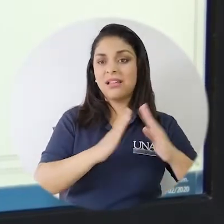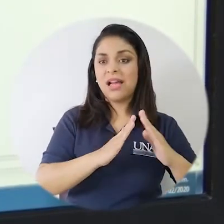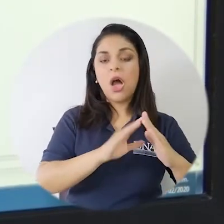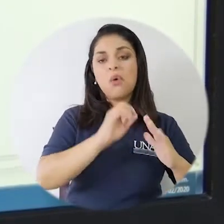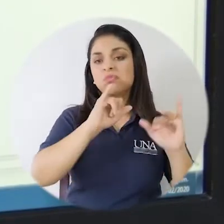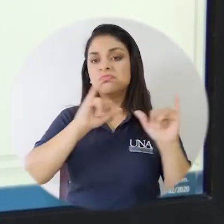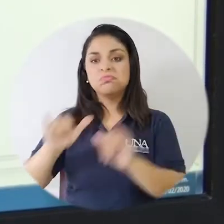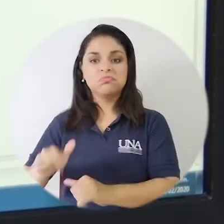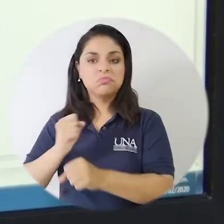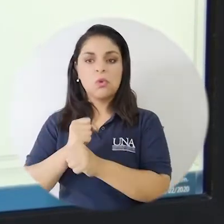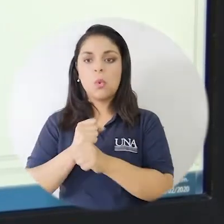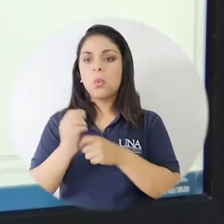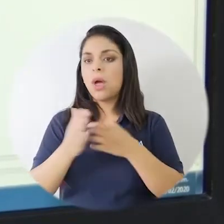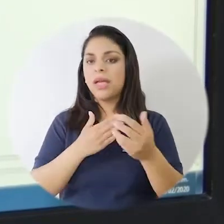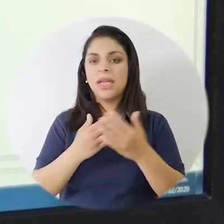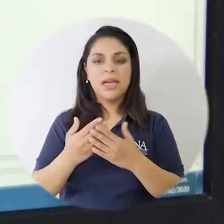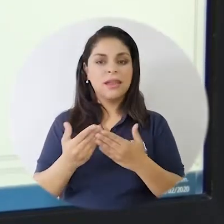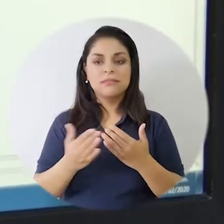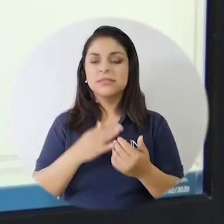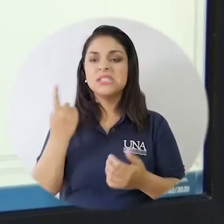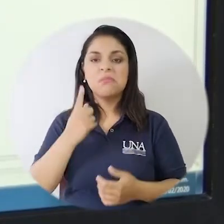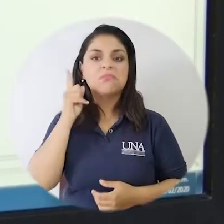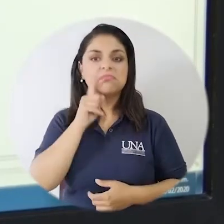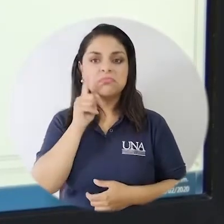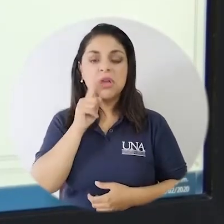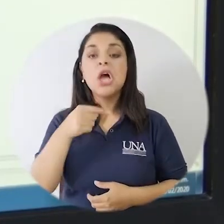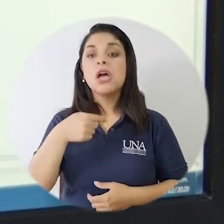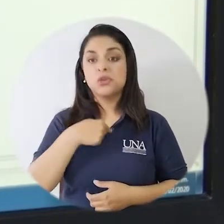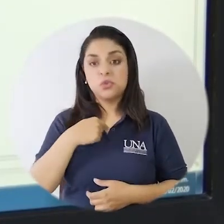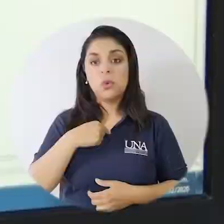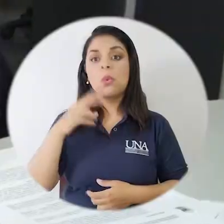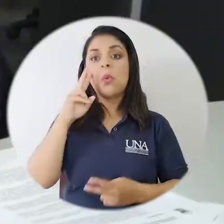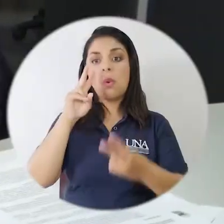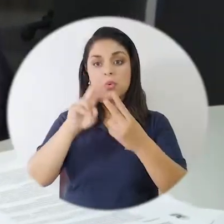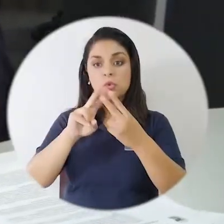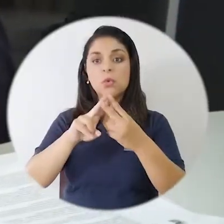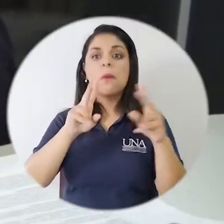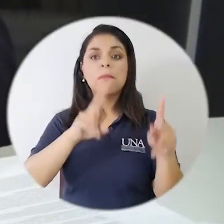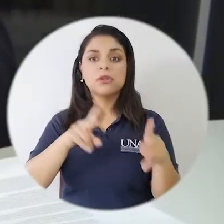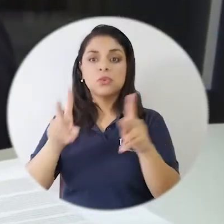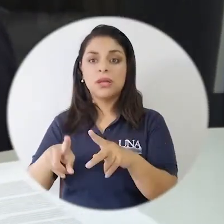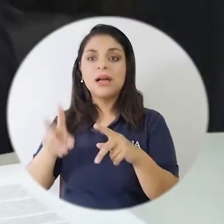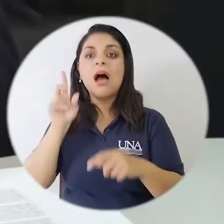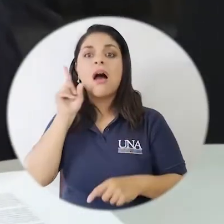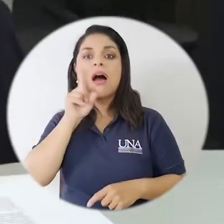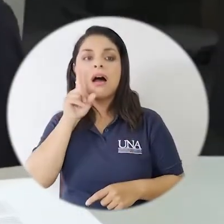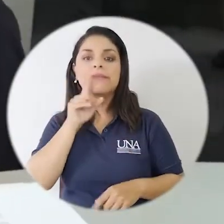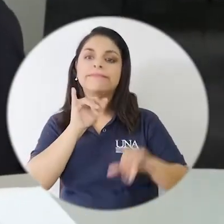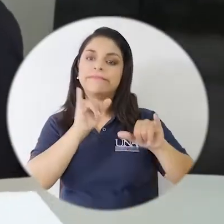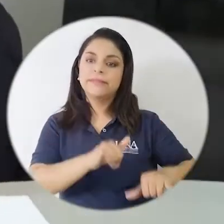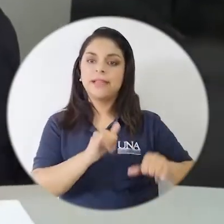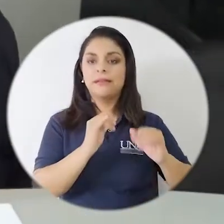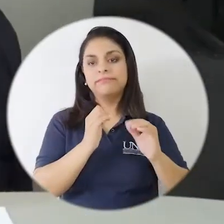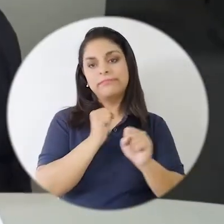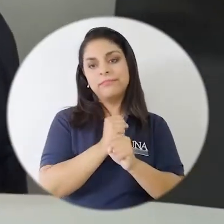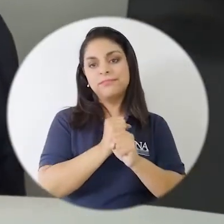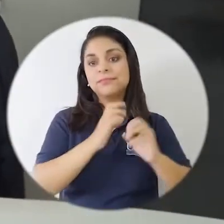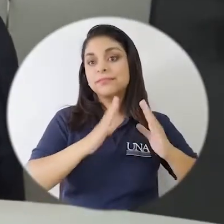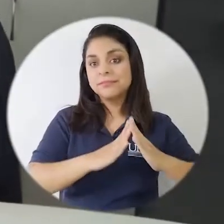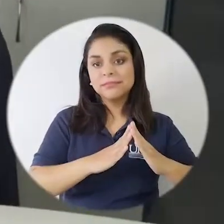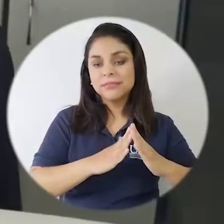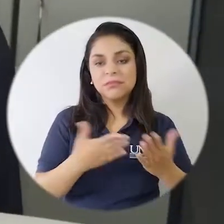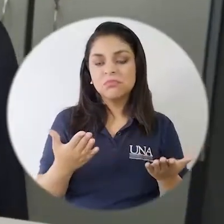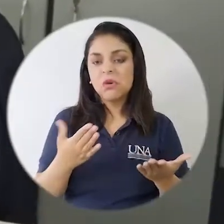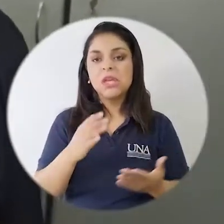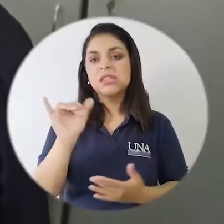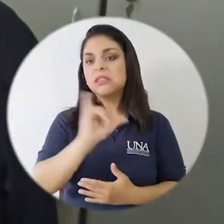estemos. De hecho, conozco personas que han sido estafadas trabajando en la oficina, personas que han sido estafadas trabajando en la casa. Entonces, hay que tener mucho cuidado. Como